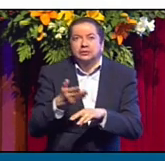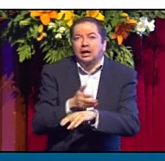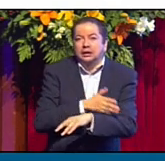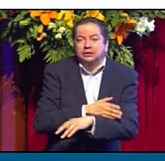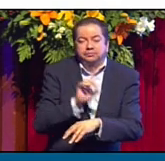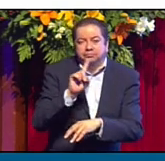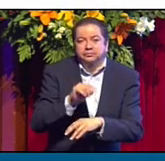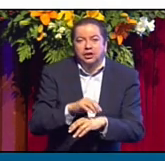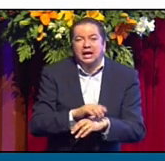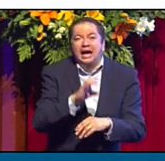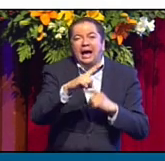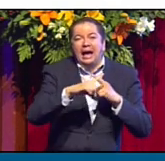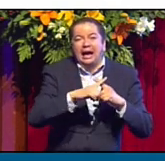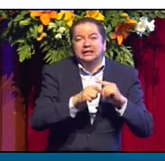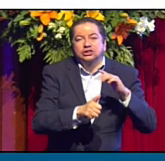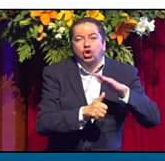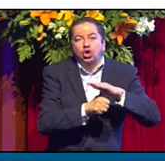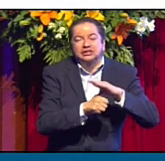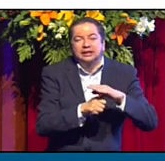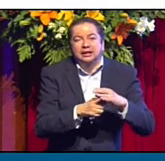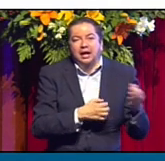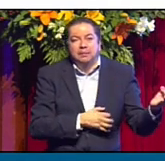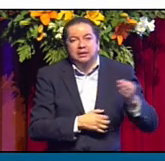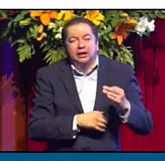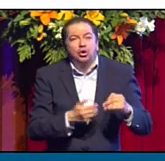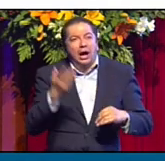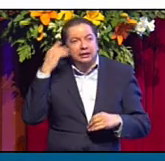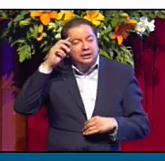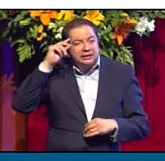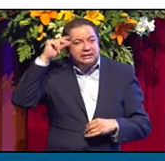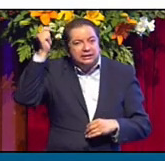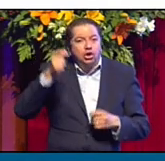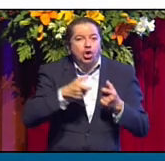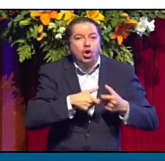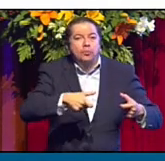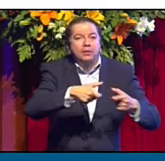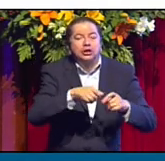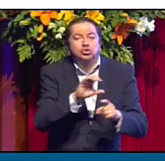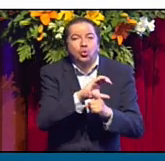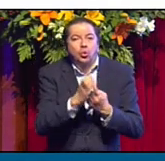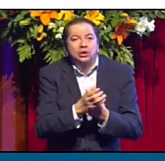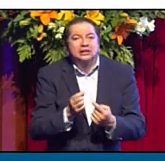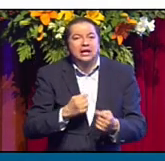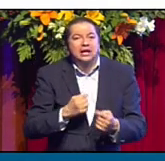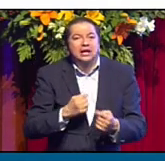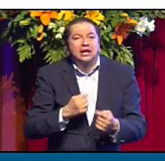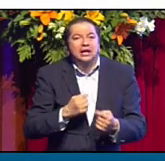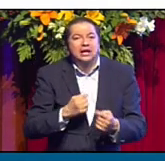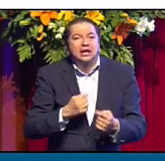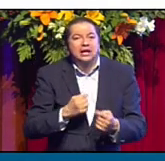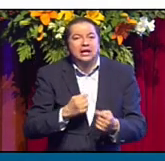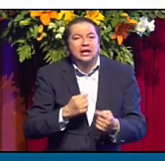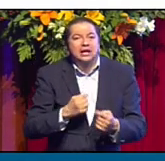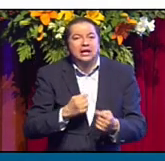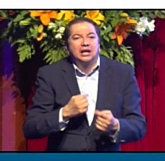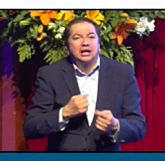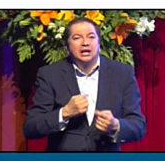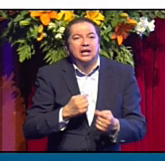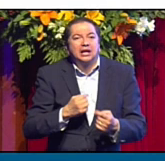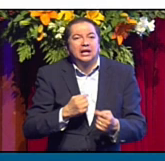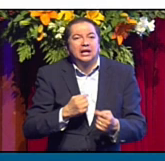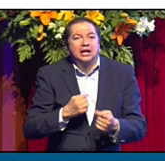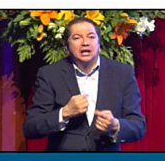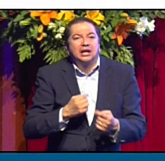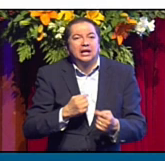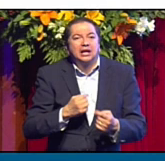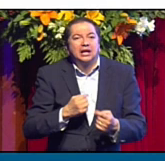aquí, cuando estábamos creando la Corporación de Cultura, nos dijo que votaba en contra, porque la gente, más que